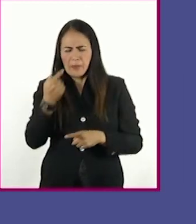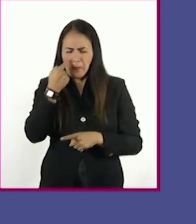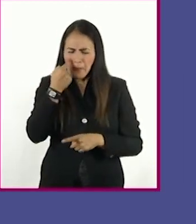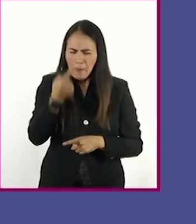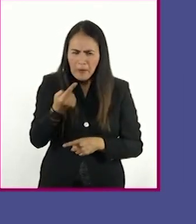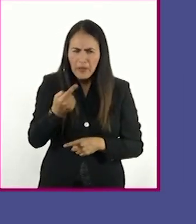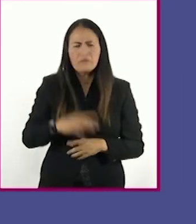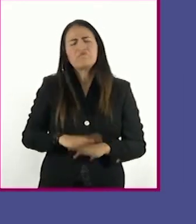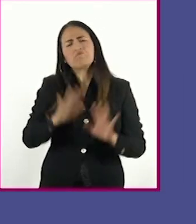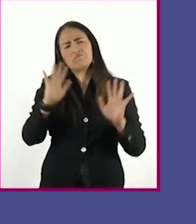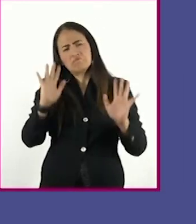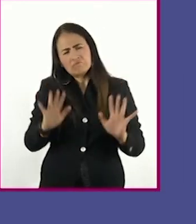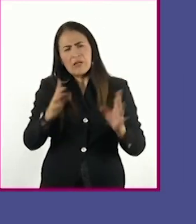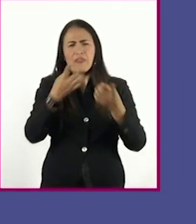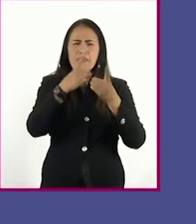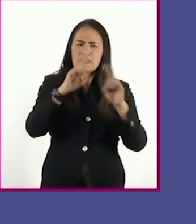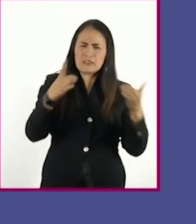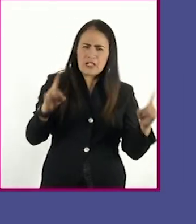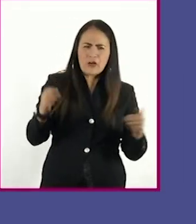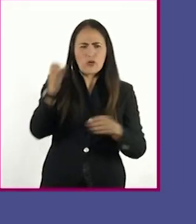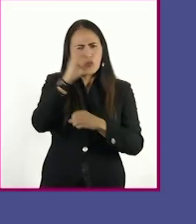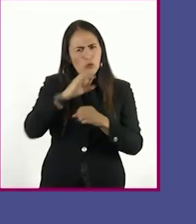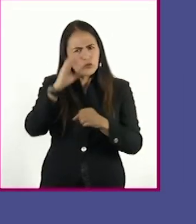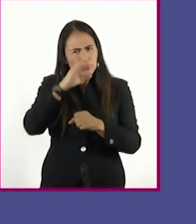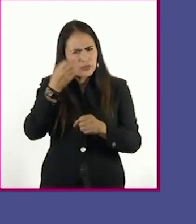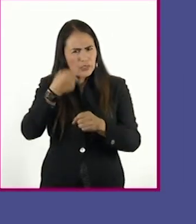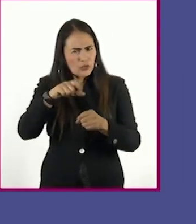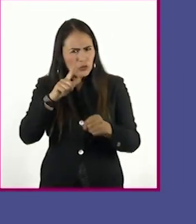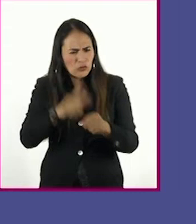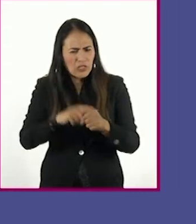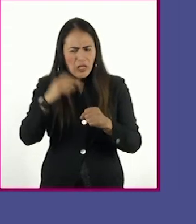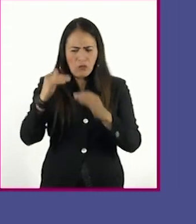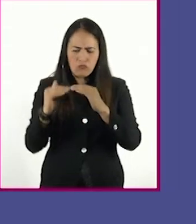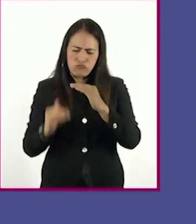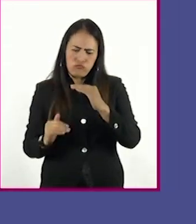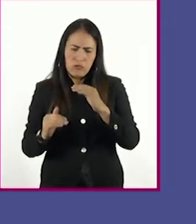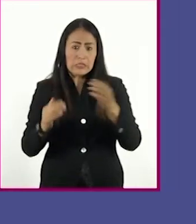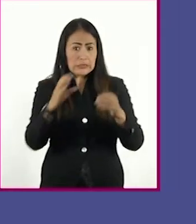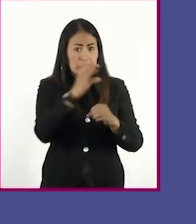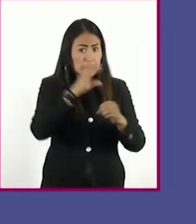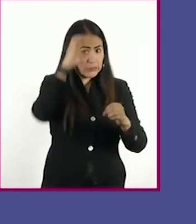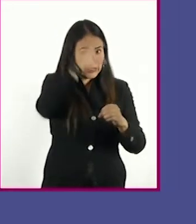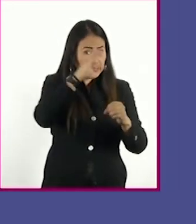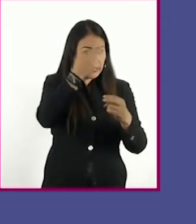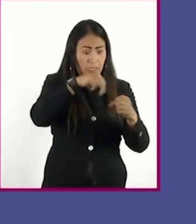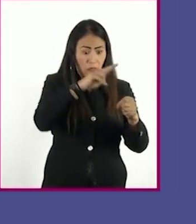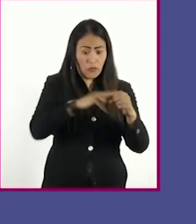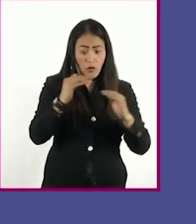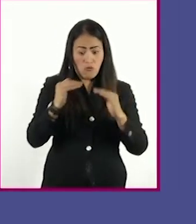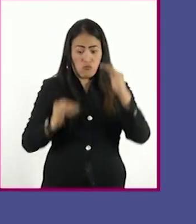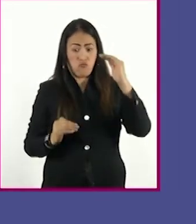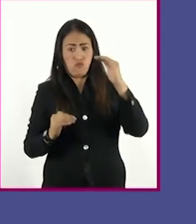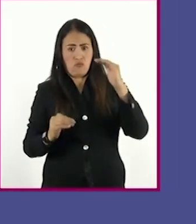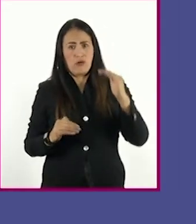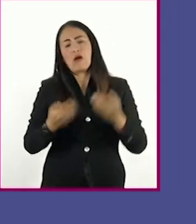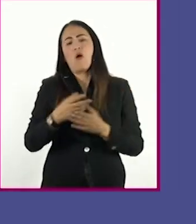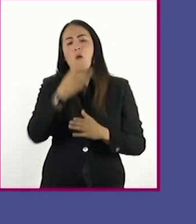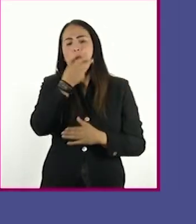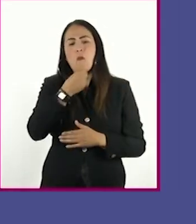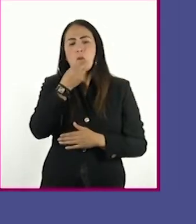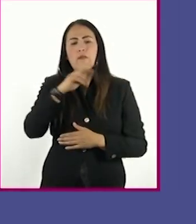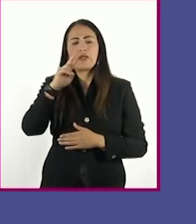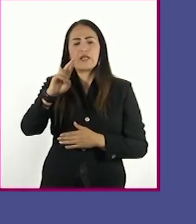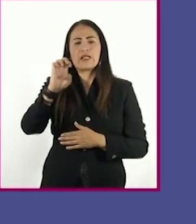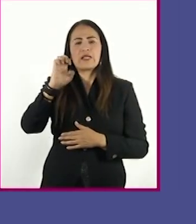justificar el menor desarrollo de las ciencias sociales frente a las ciencias consagradas. Reynoso,